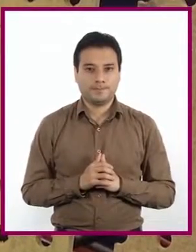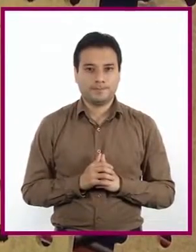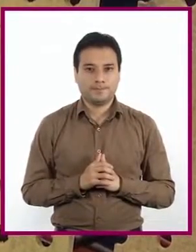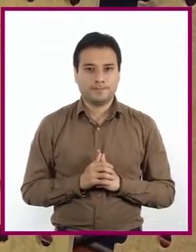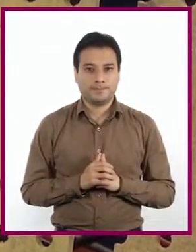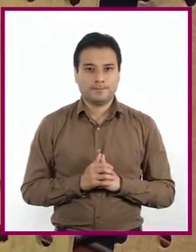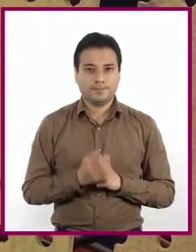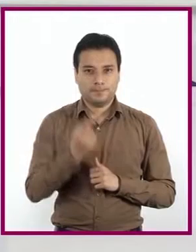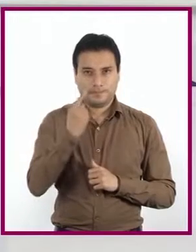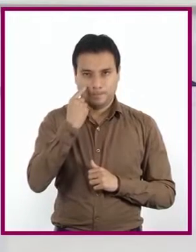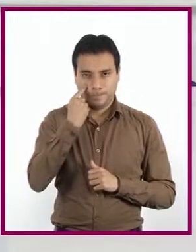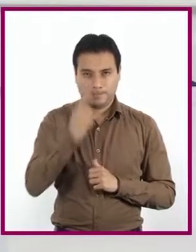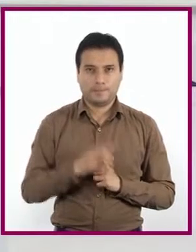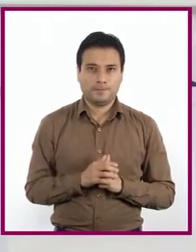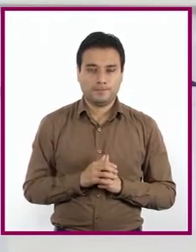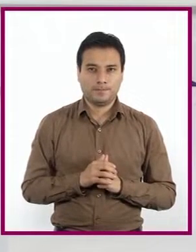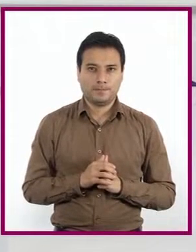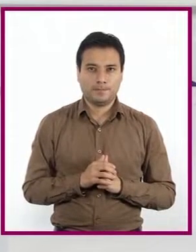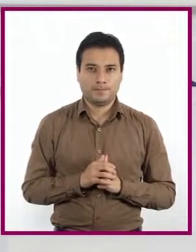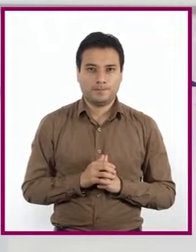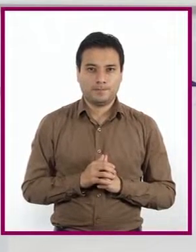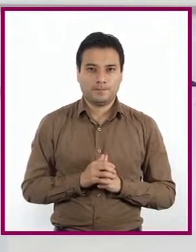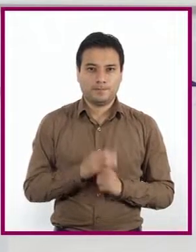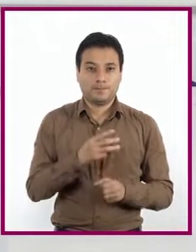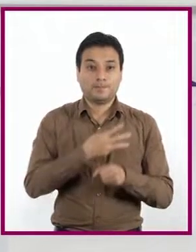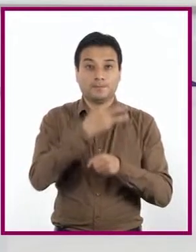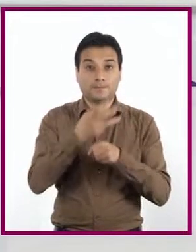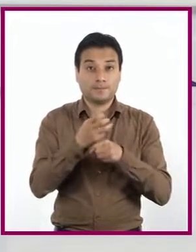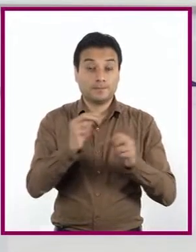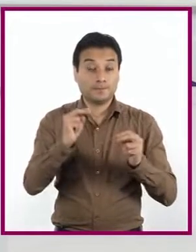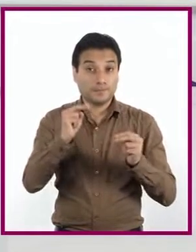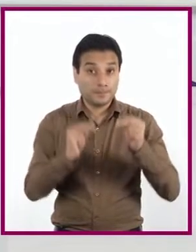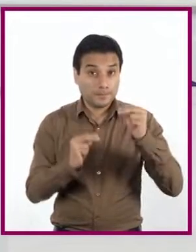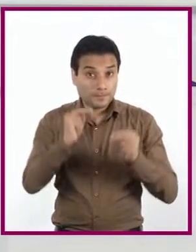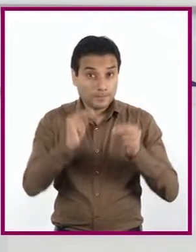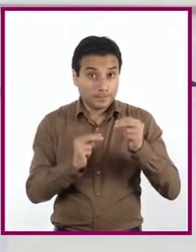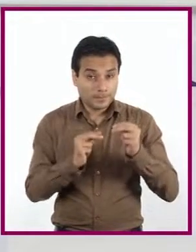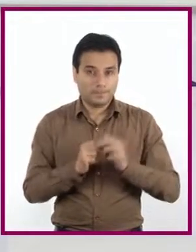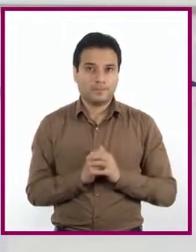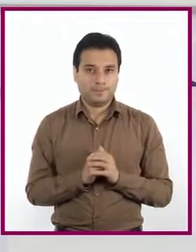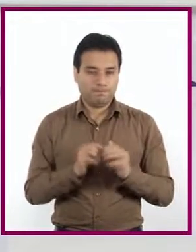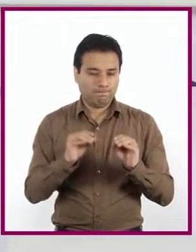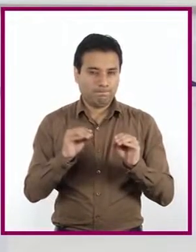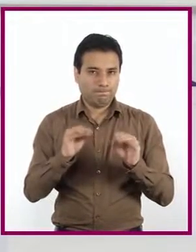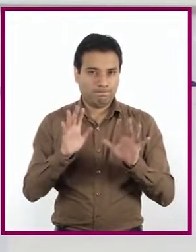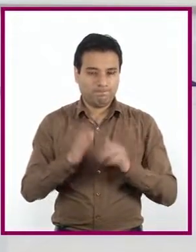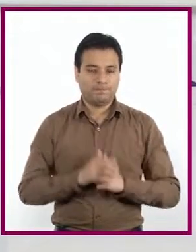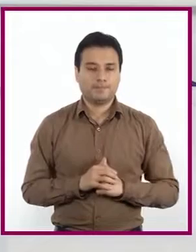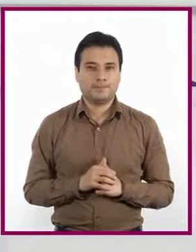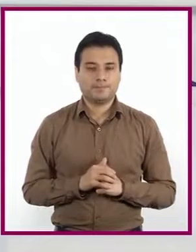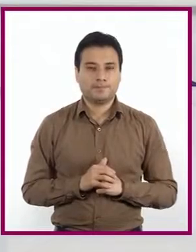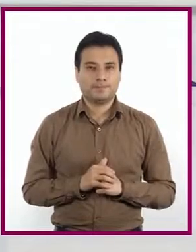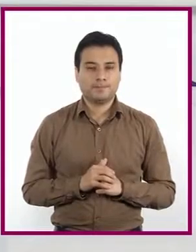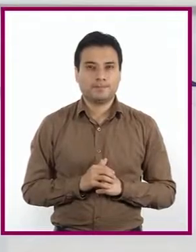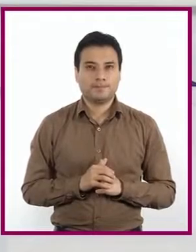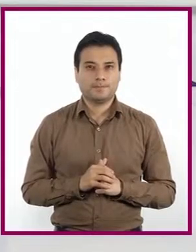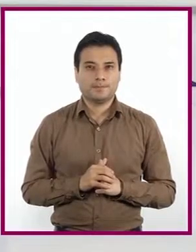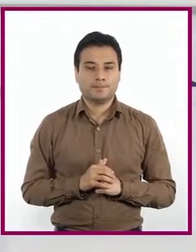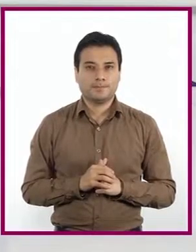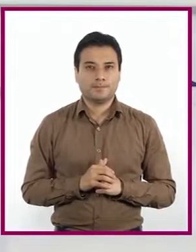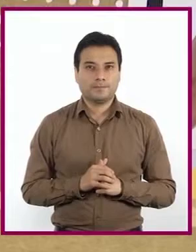conectar la siguiente órbita. Si ustedes observan, en la siguiente órbita tenemos igual